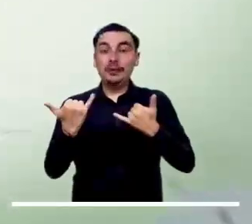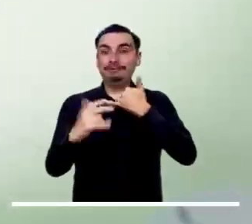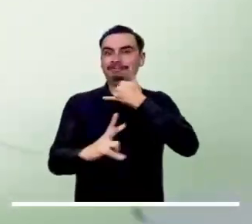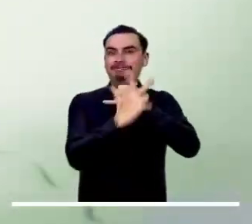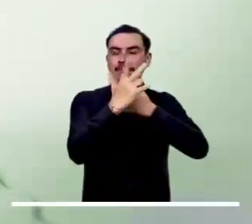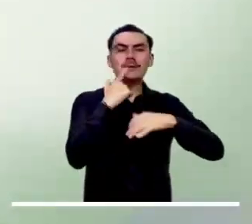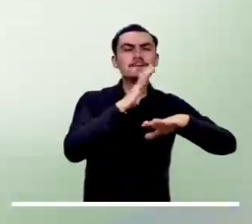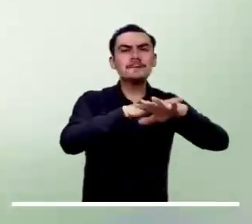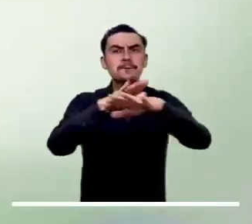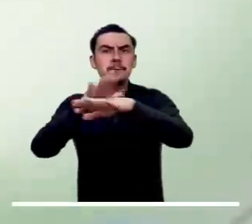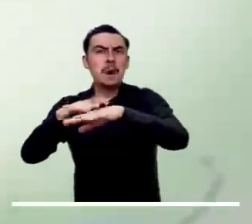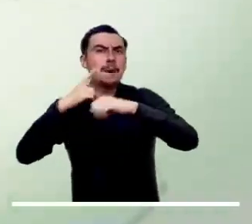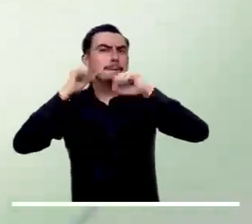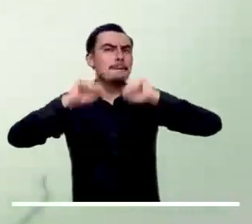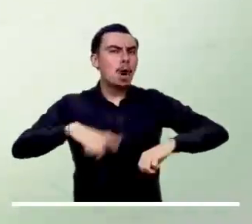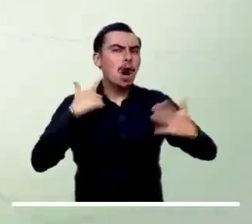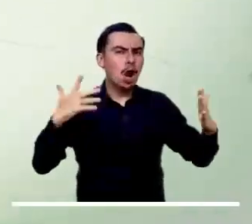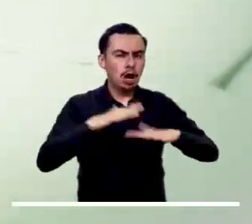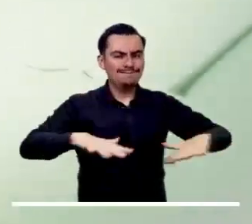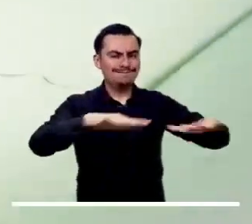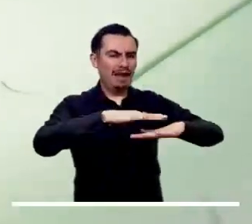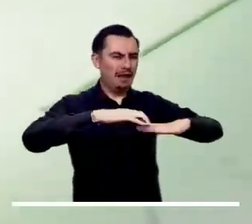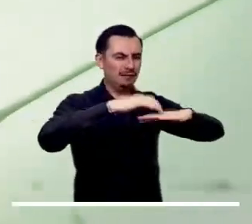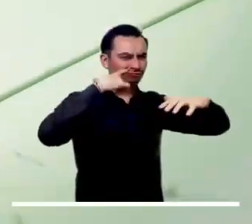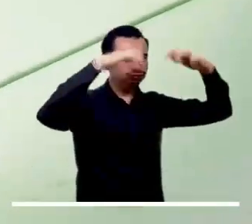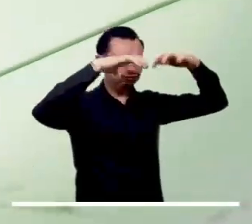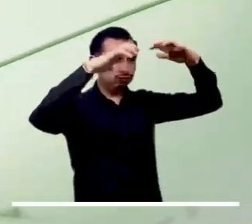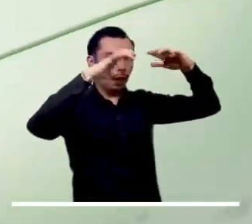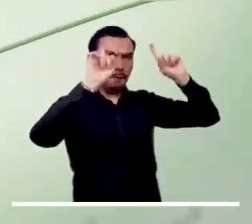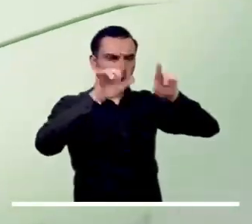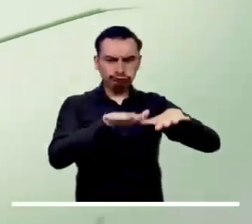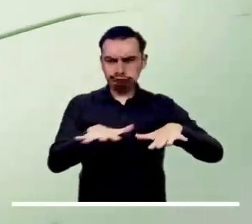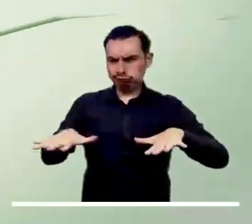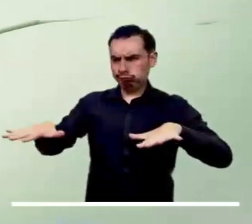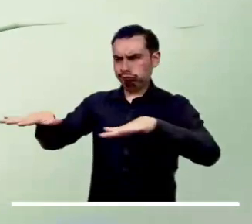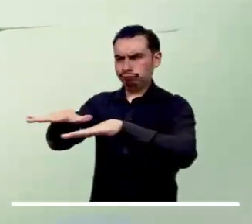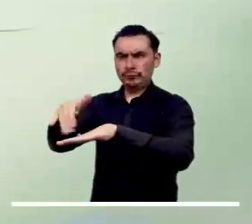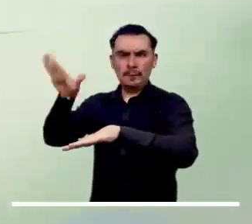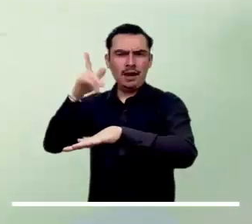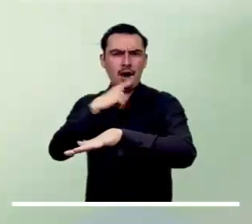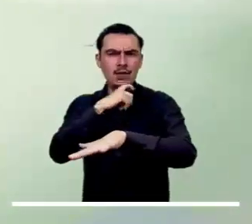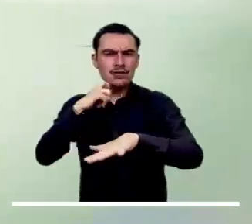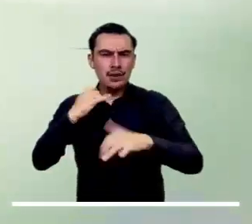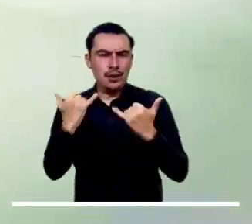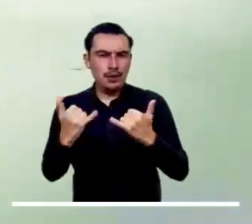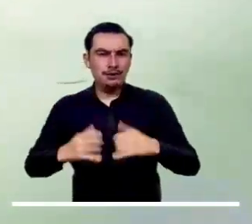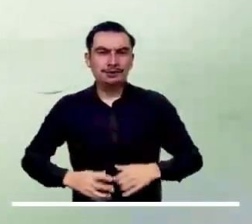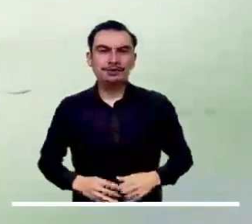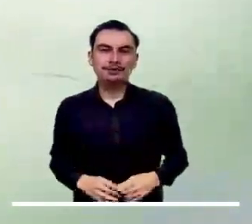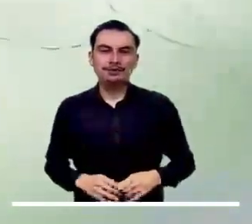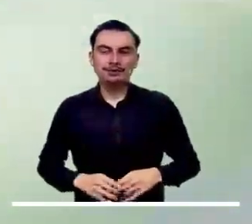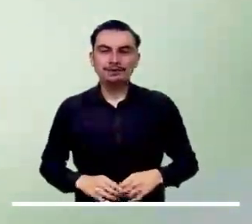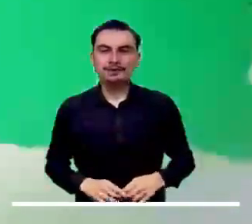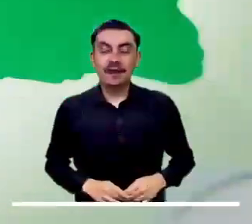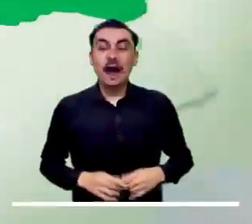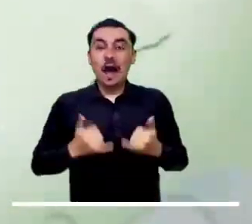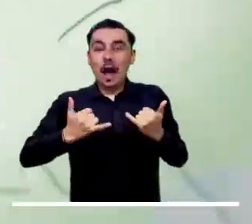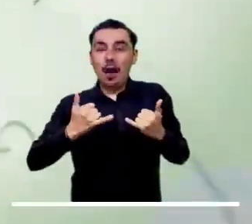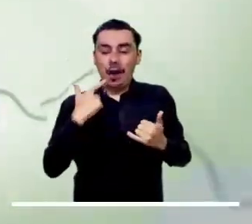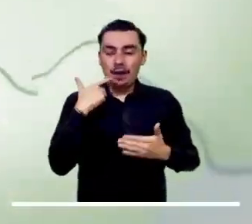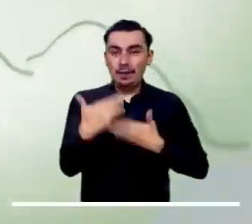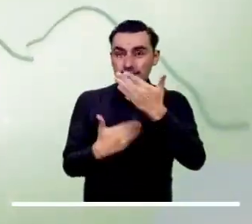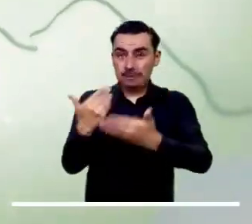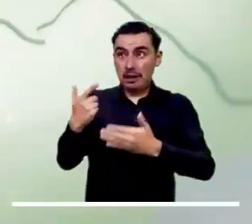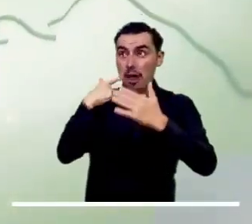Andes, particularmente en Antioquia, Tolima, sur de Santander, Eje Cafetero, norte y occidente de Boyacá y